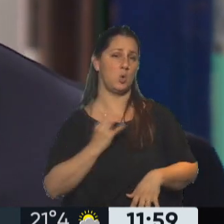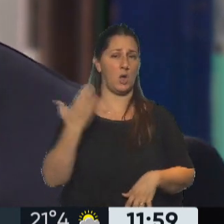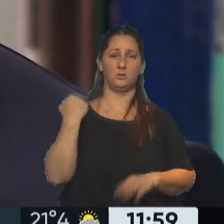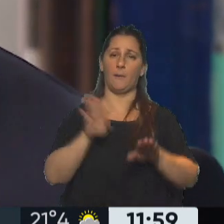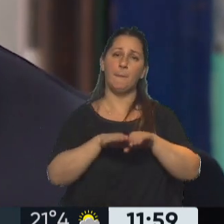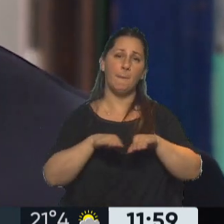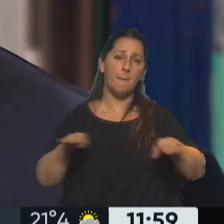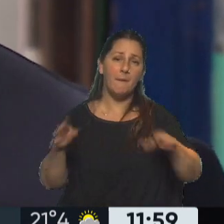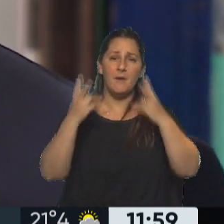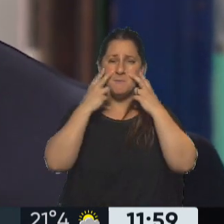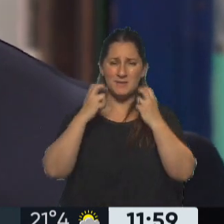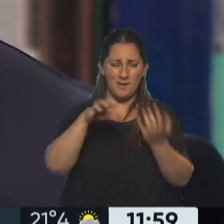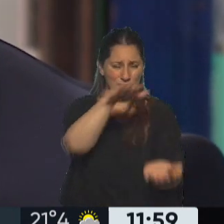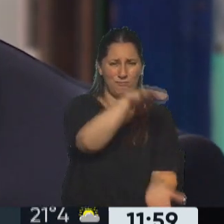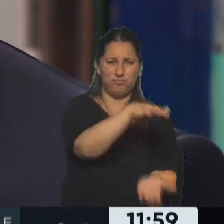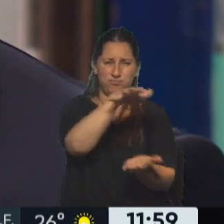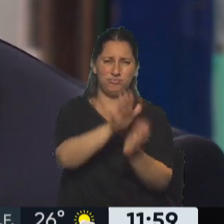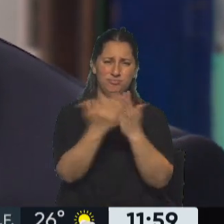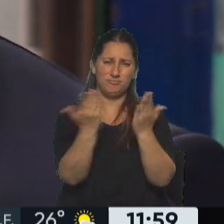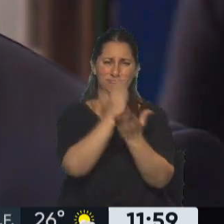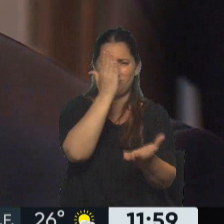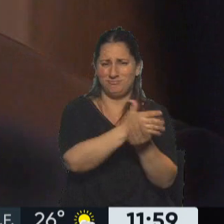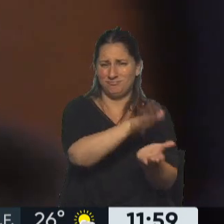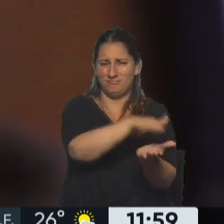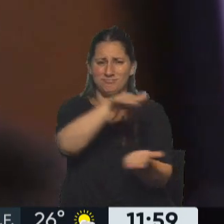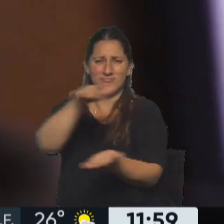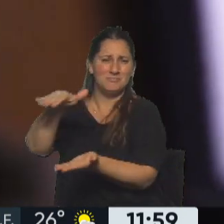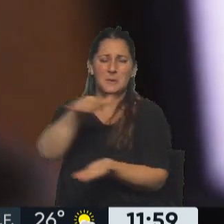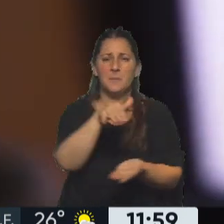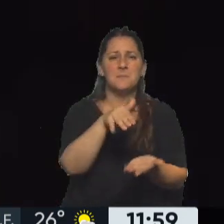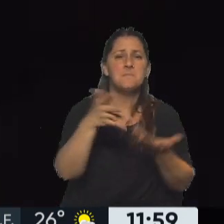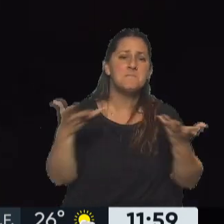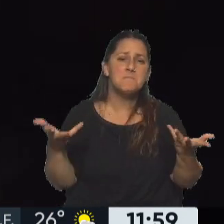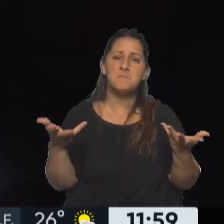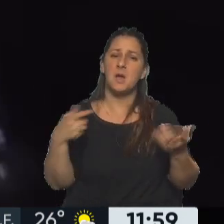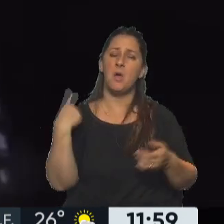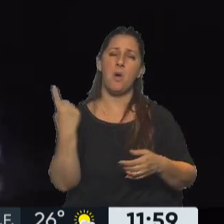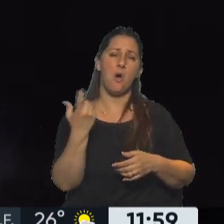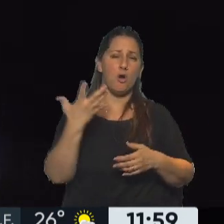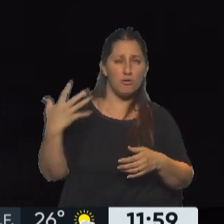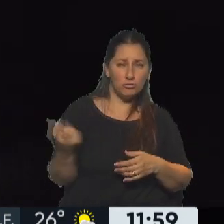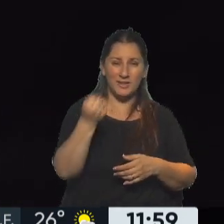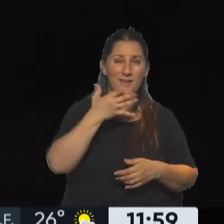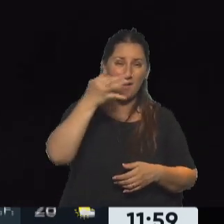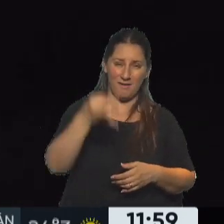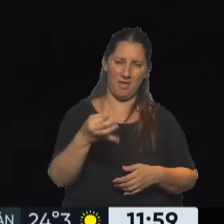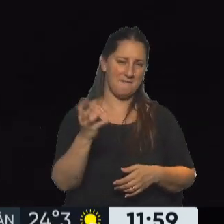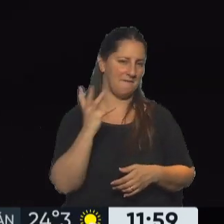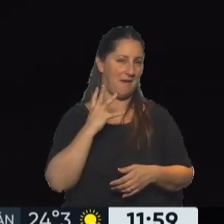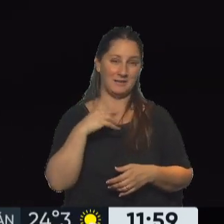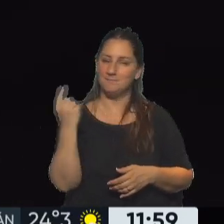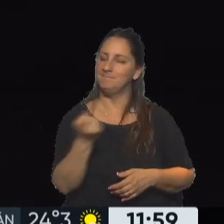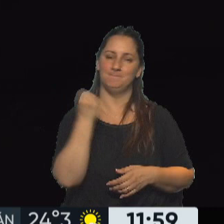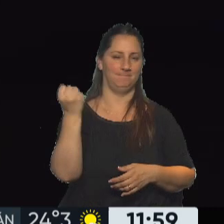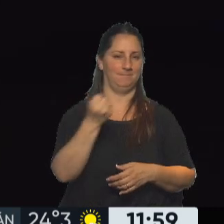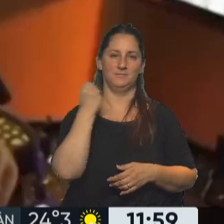con una causa voluminosa, acumulada, pero que estamos muy lejos de la verdad, que es lo que más nos importa